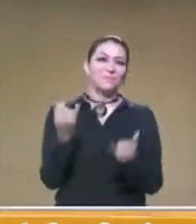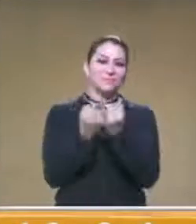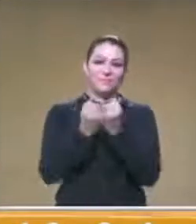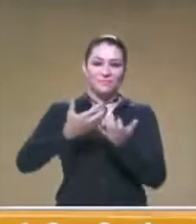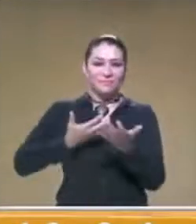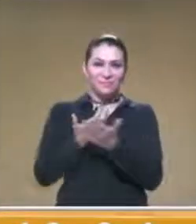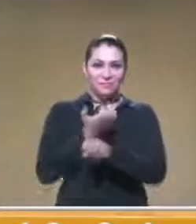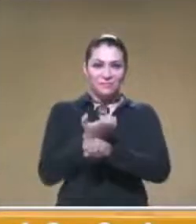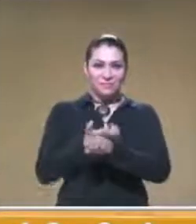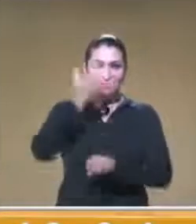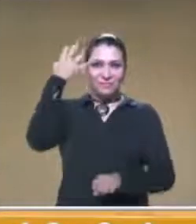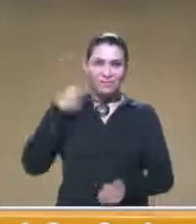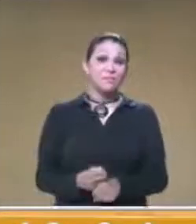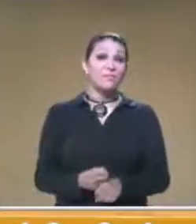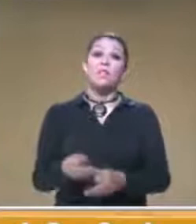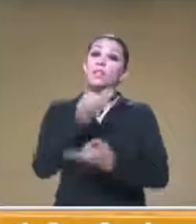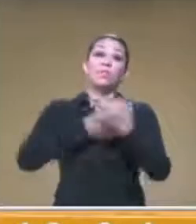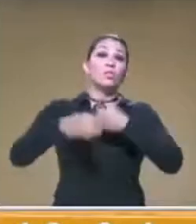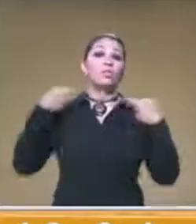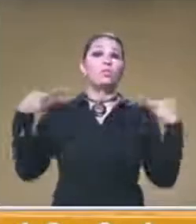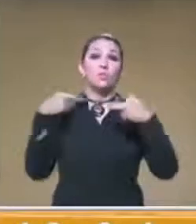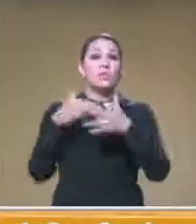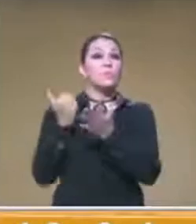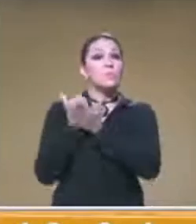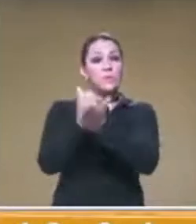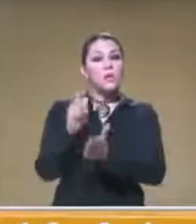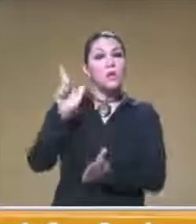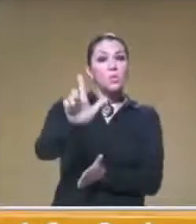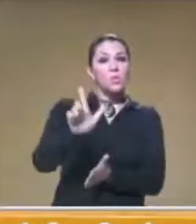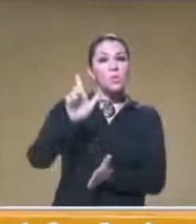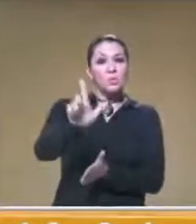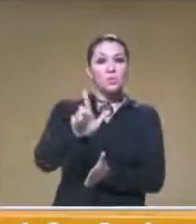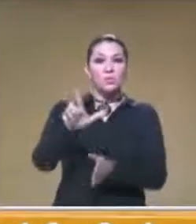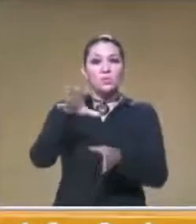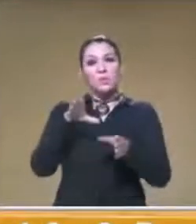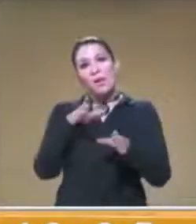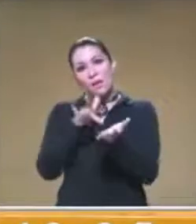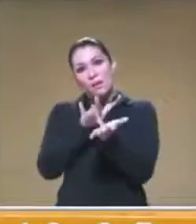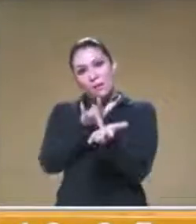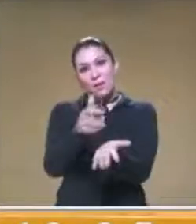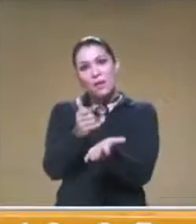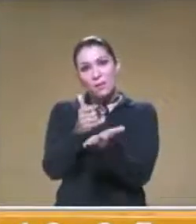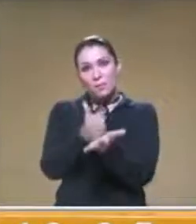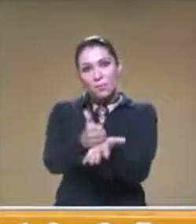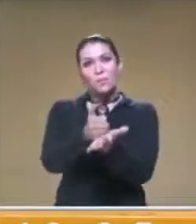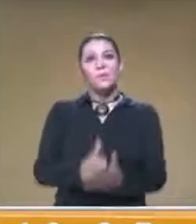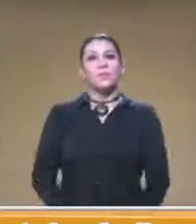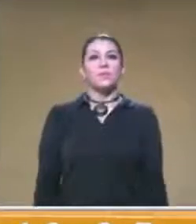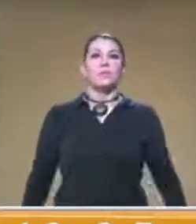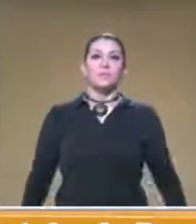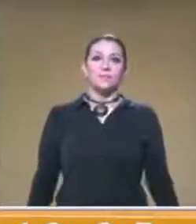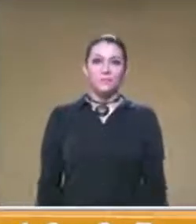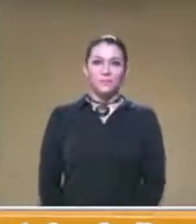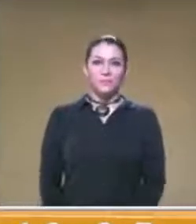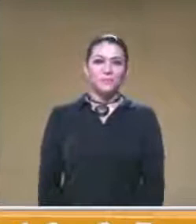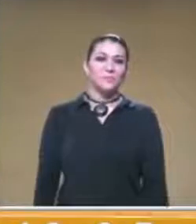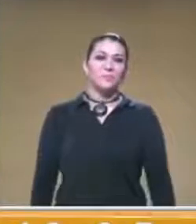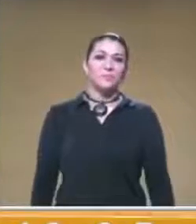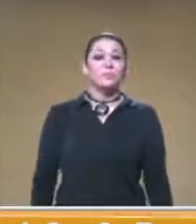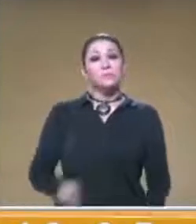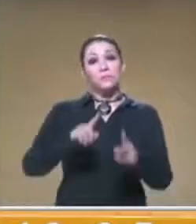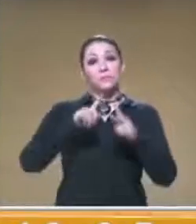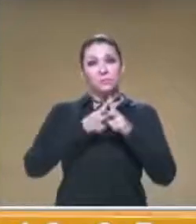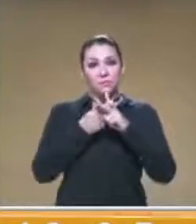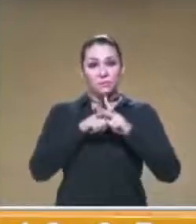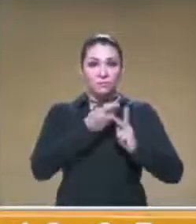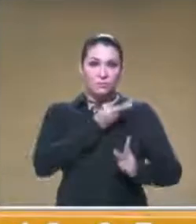estaremos contigo cada lunes realizando el reforzamiento académico de lo más importante que hayas visto en Aprende en Casa. Hoy vamos a comenzar con español,